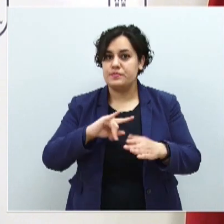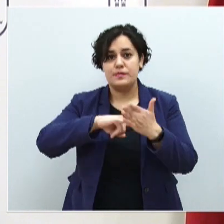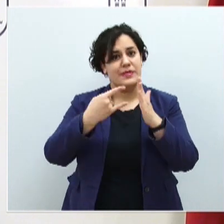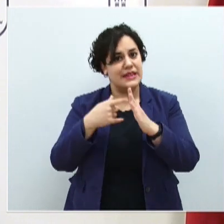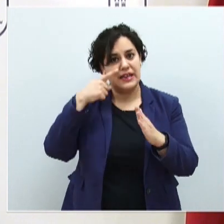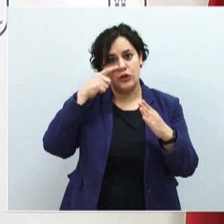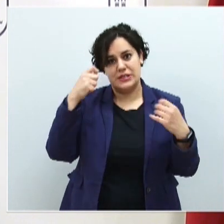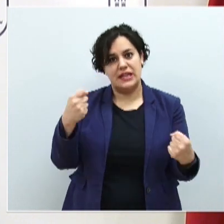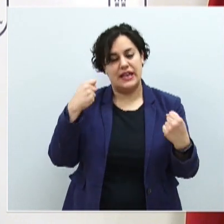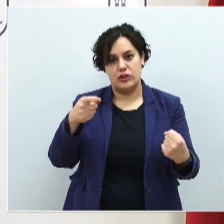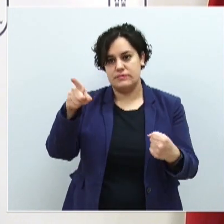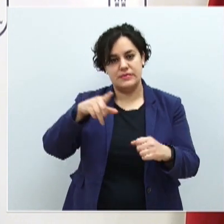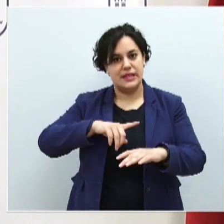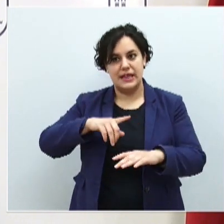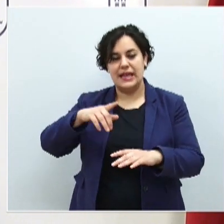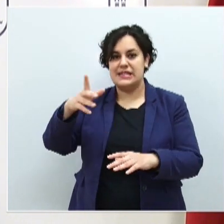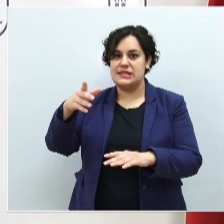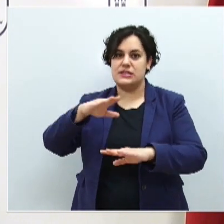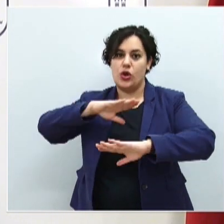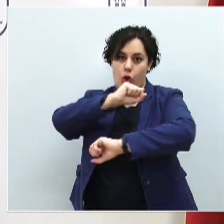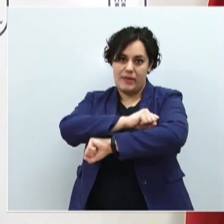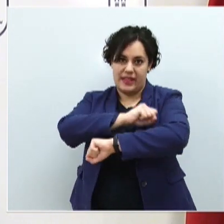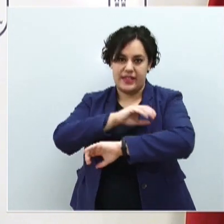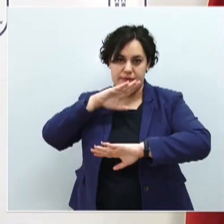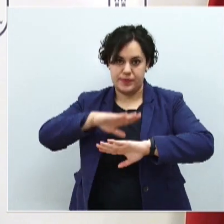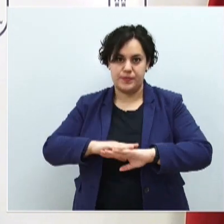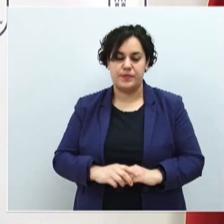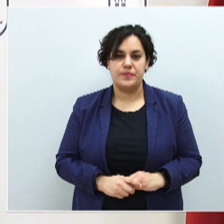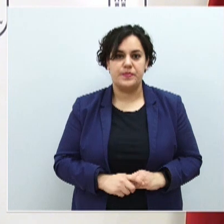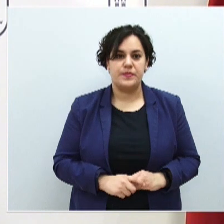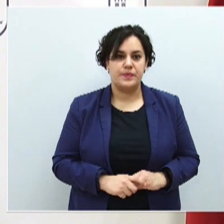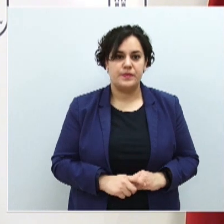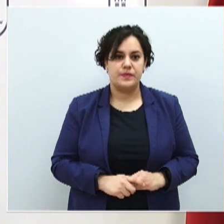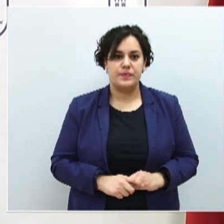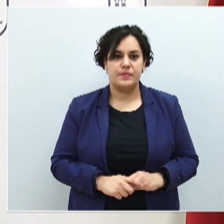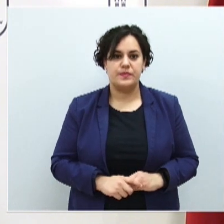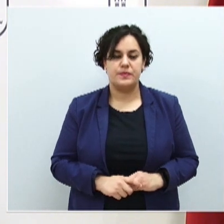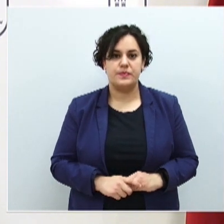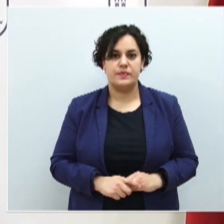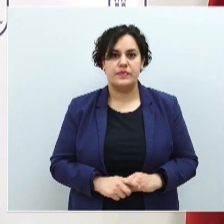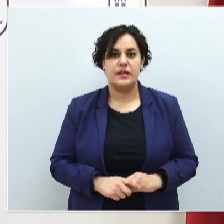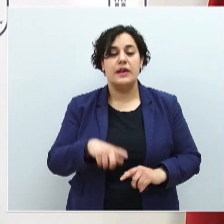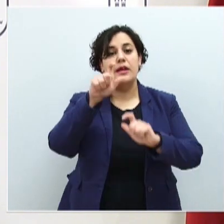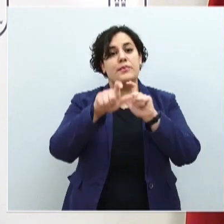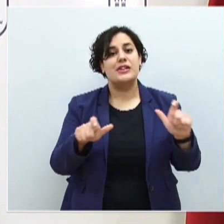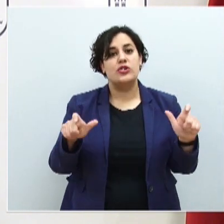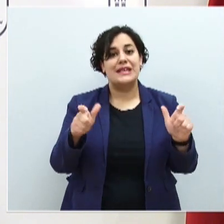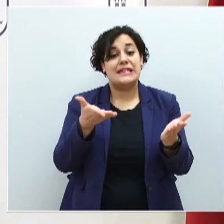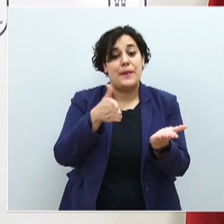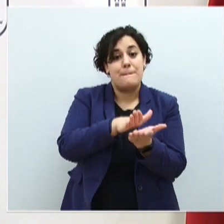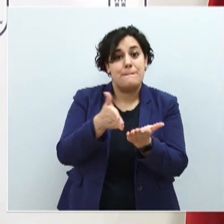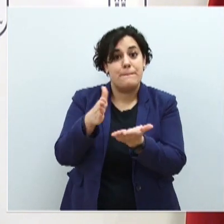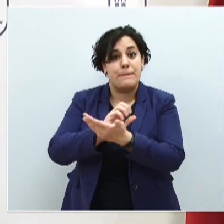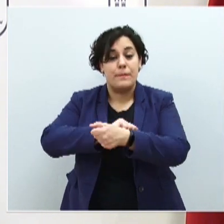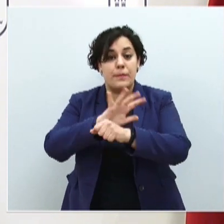sanitarios y no ahora mismo ir a un test que en principio pues tienen el valor que tienen, ¿no? ¿Y cuántos fallecidos por COVID-19 lo han